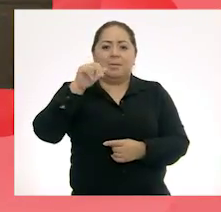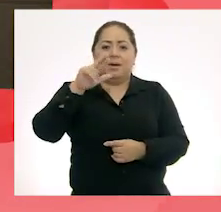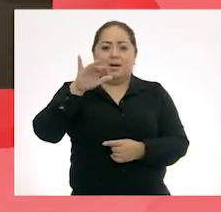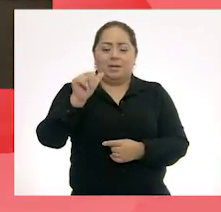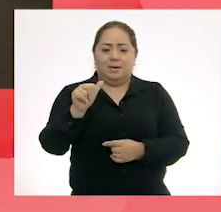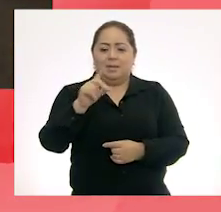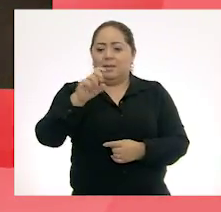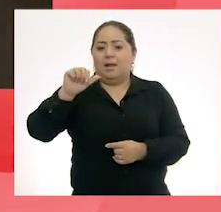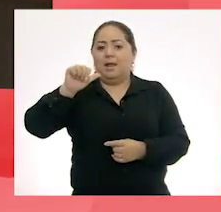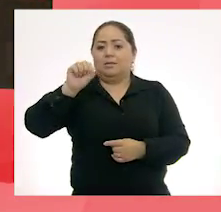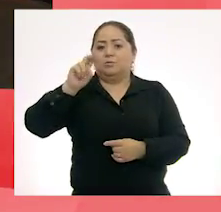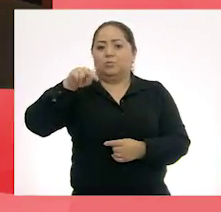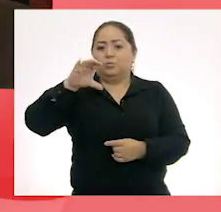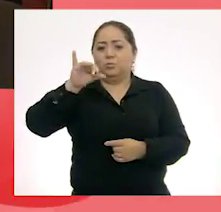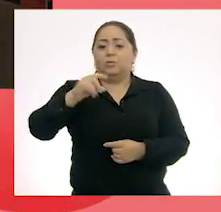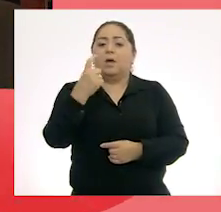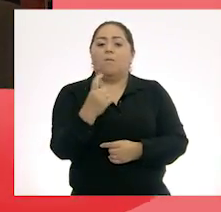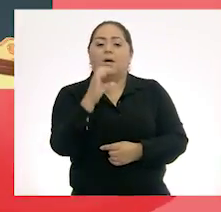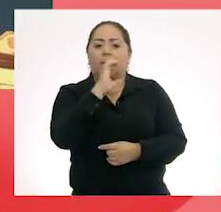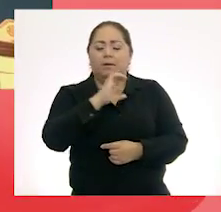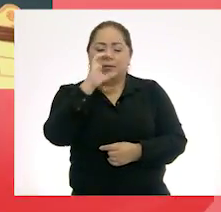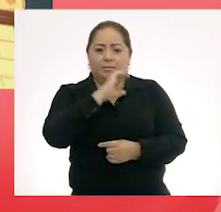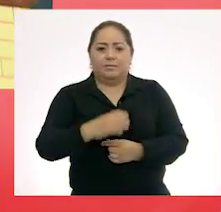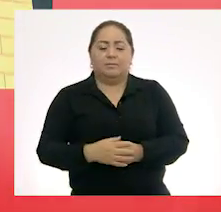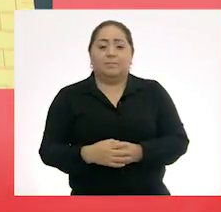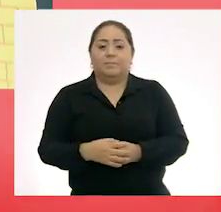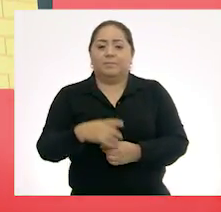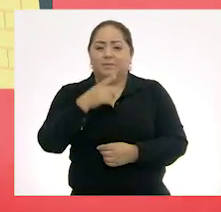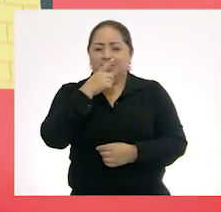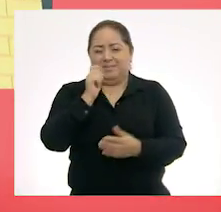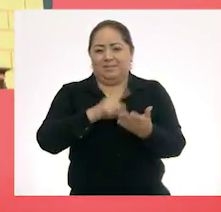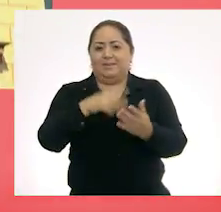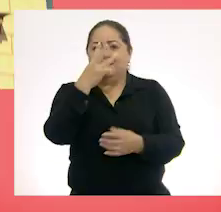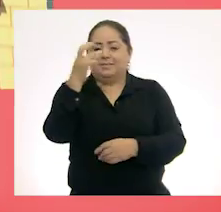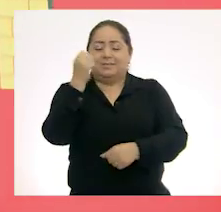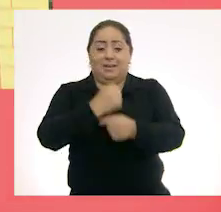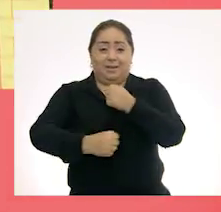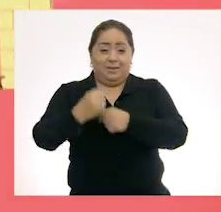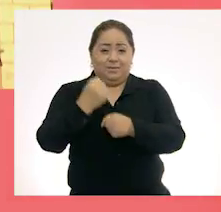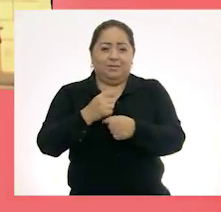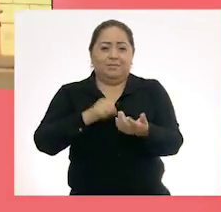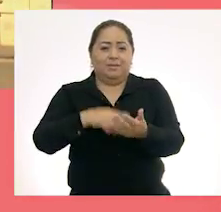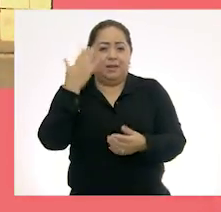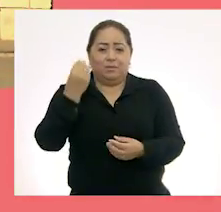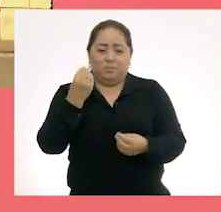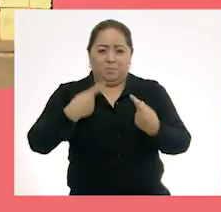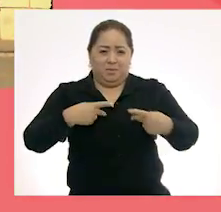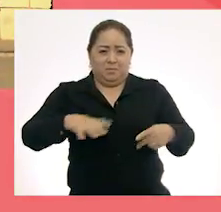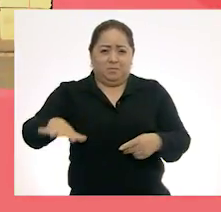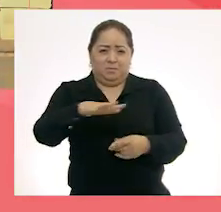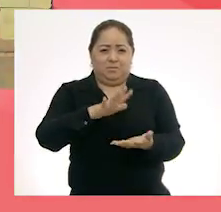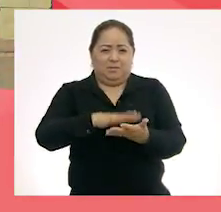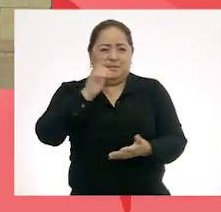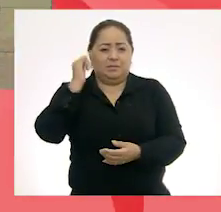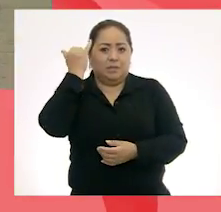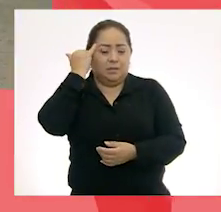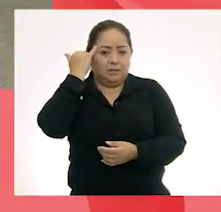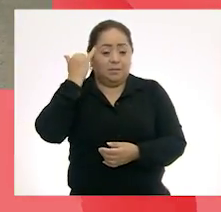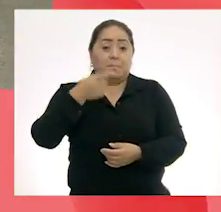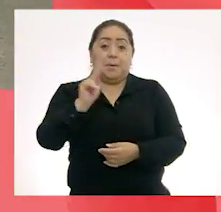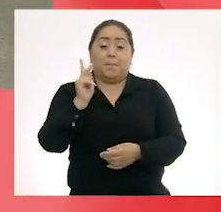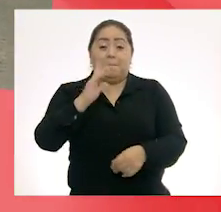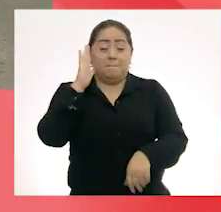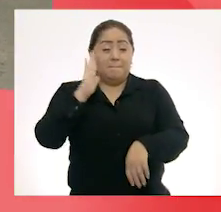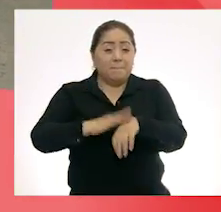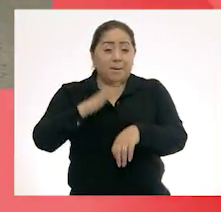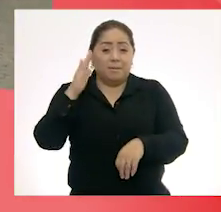la Asunción y de las Aguas Calientes. Casi durante 300 años tuvo una población de mayoría indígena. En gran